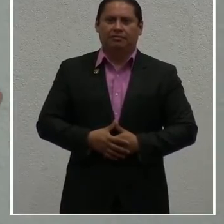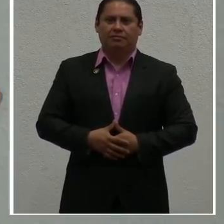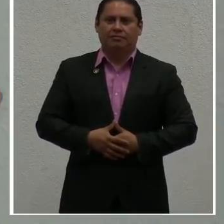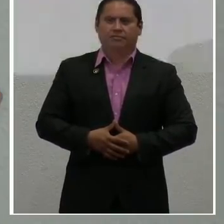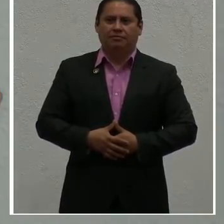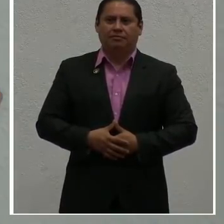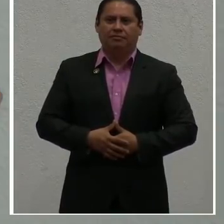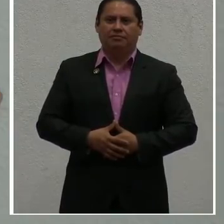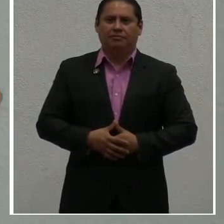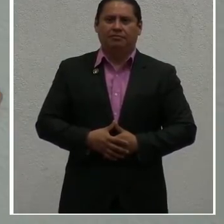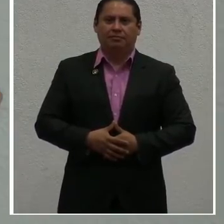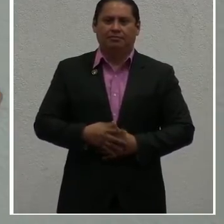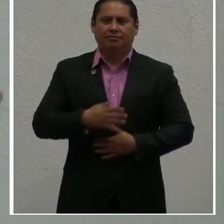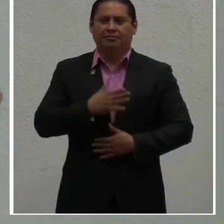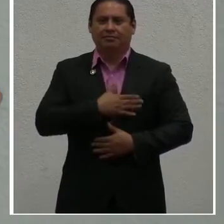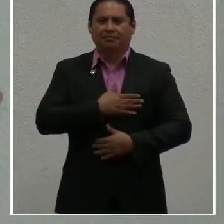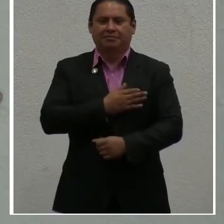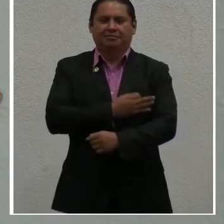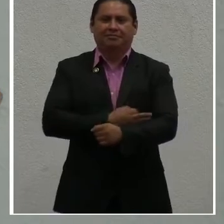Bonita tarde,